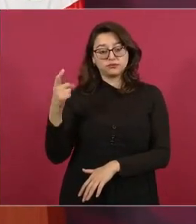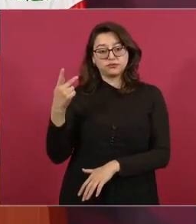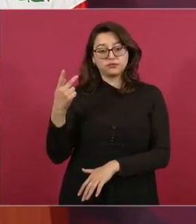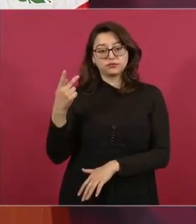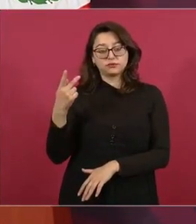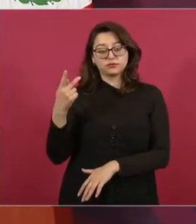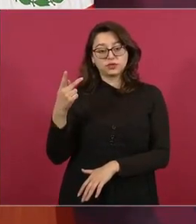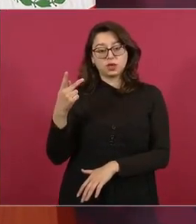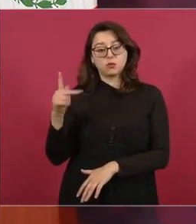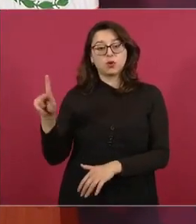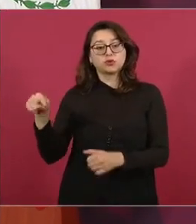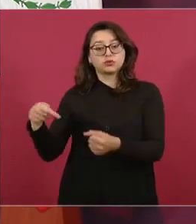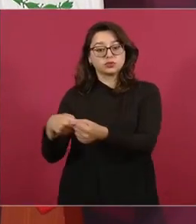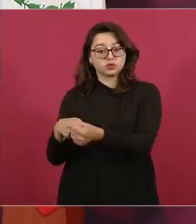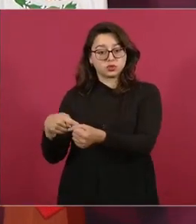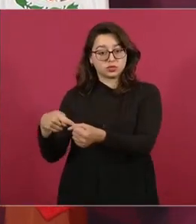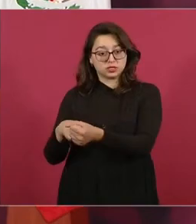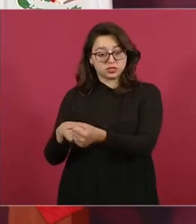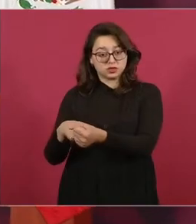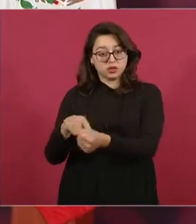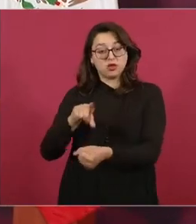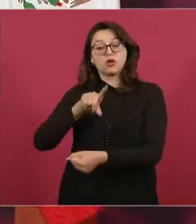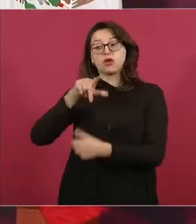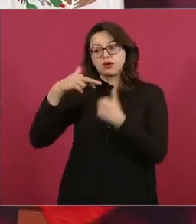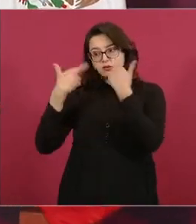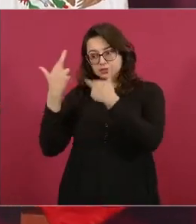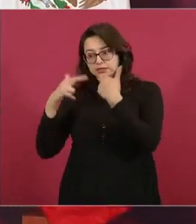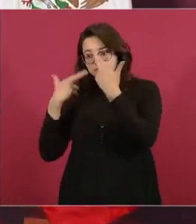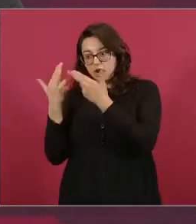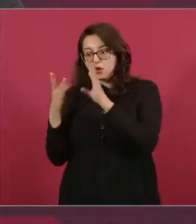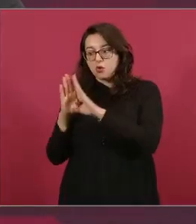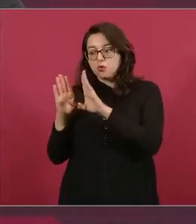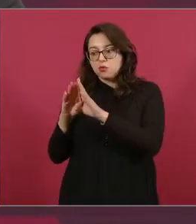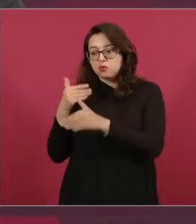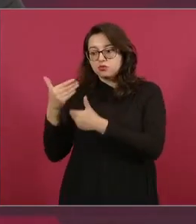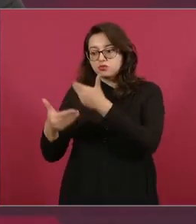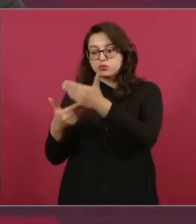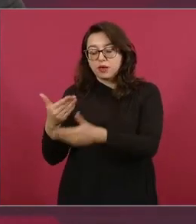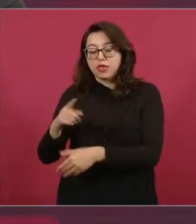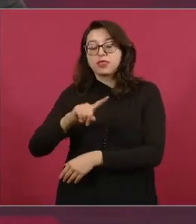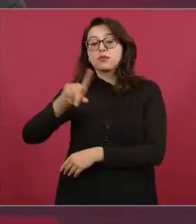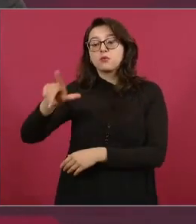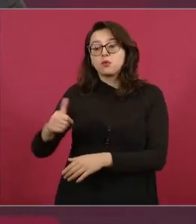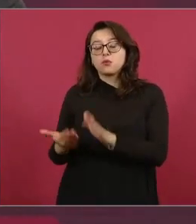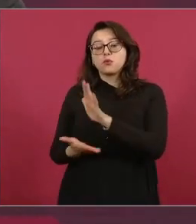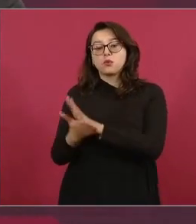Puerto Escondido, luego de ahí a Tuxtepec,